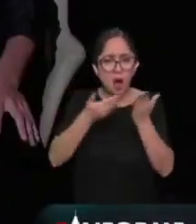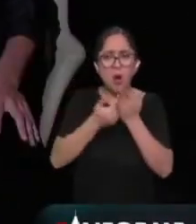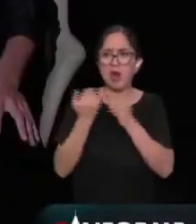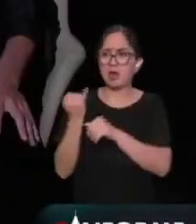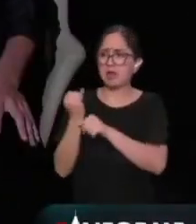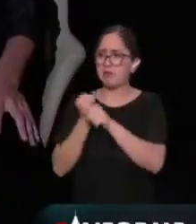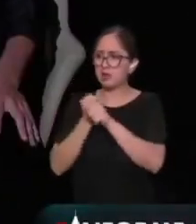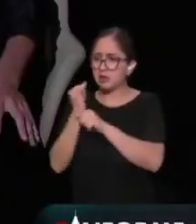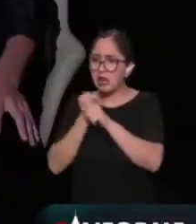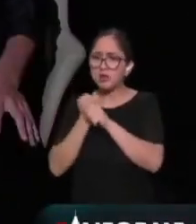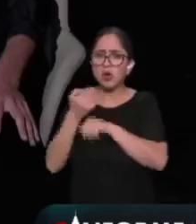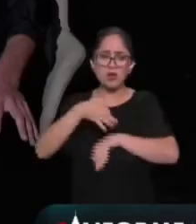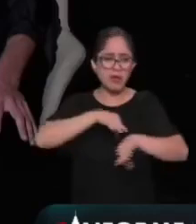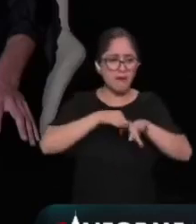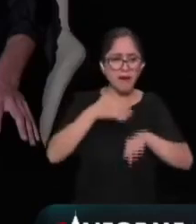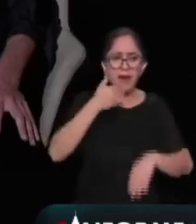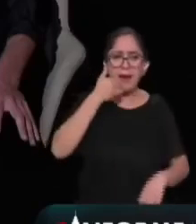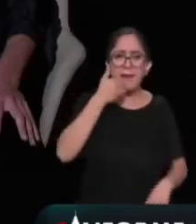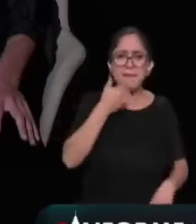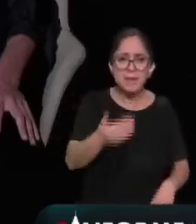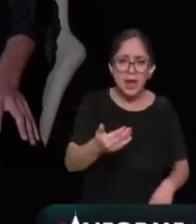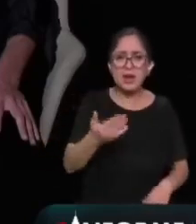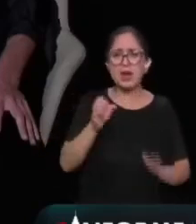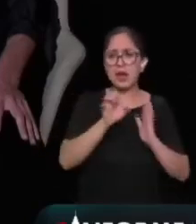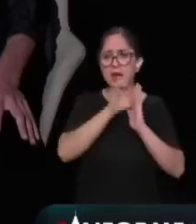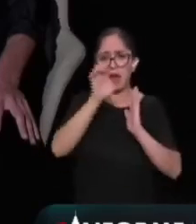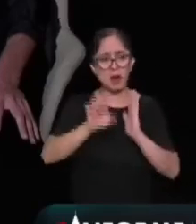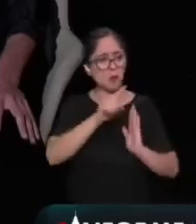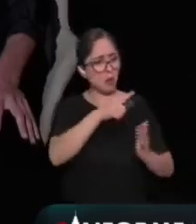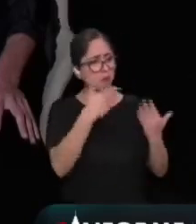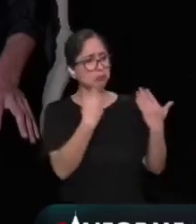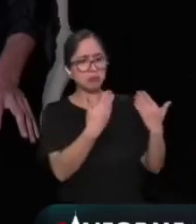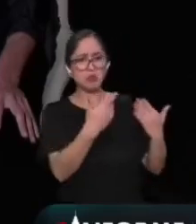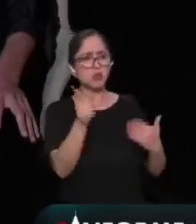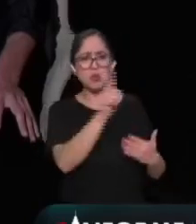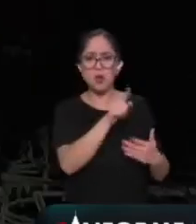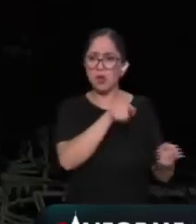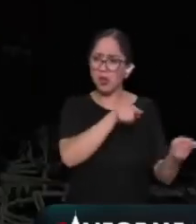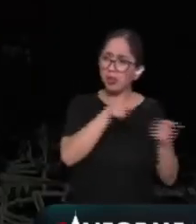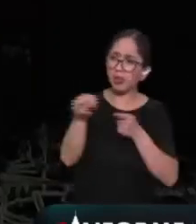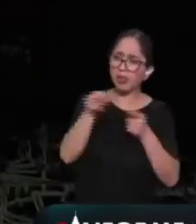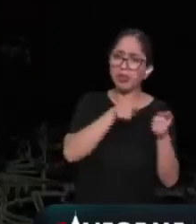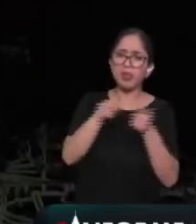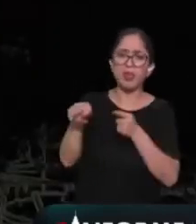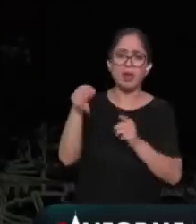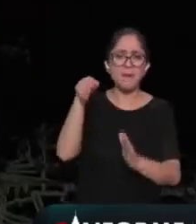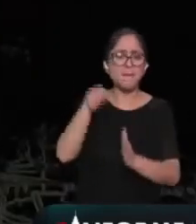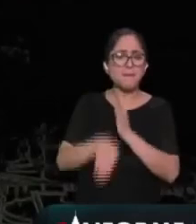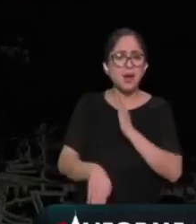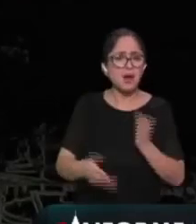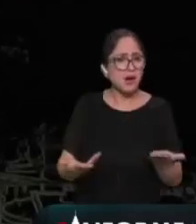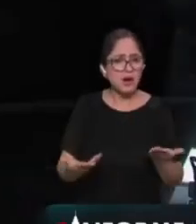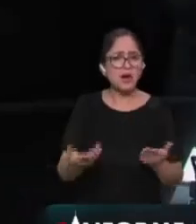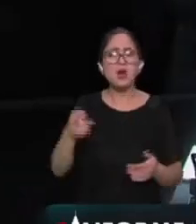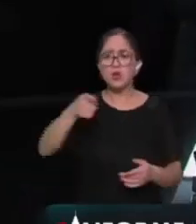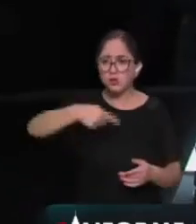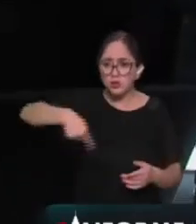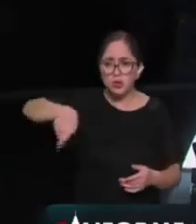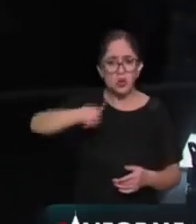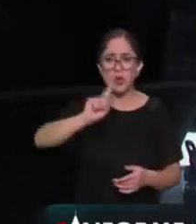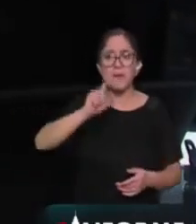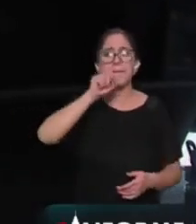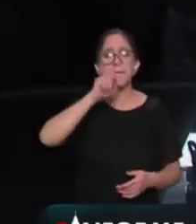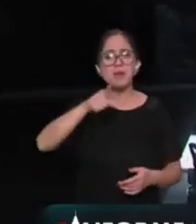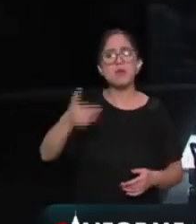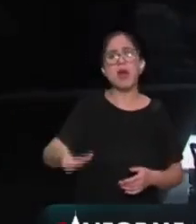las cosas, lejos de aplaudirles, les vaya tan mal? Y no es nada más a ellos, desde antes